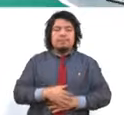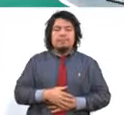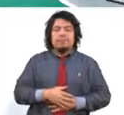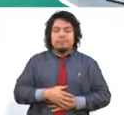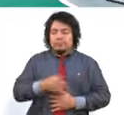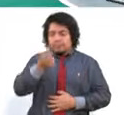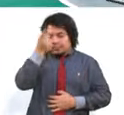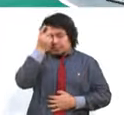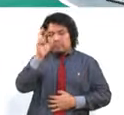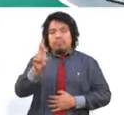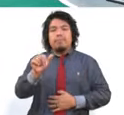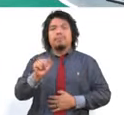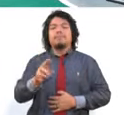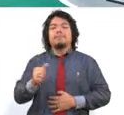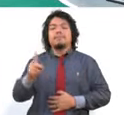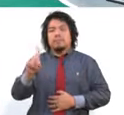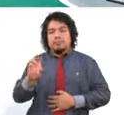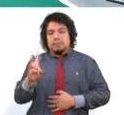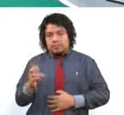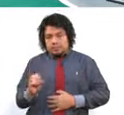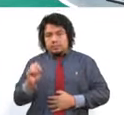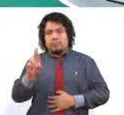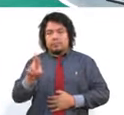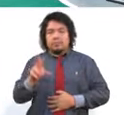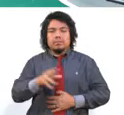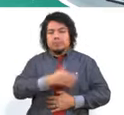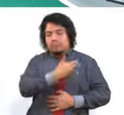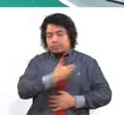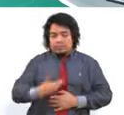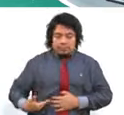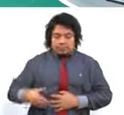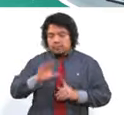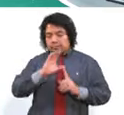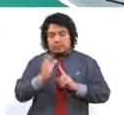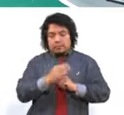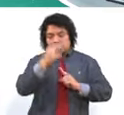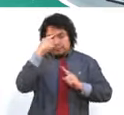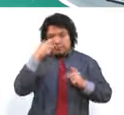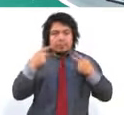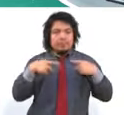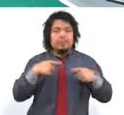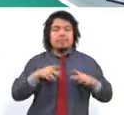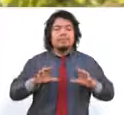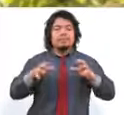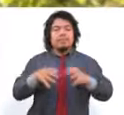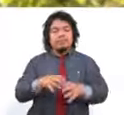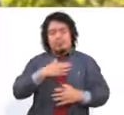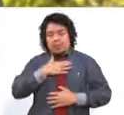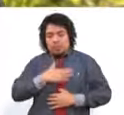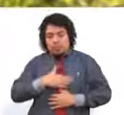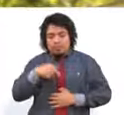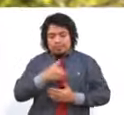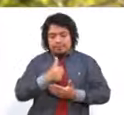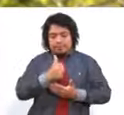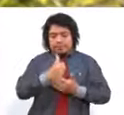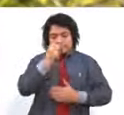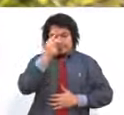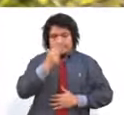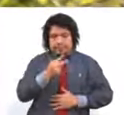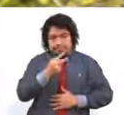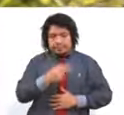El doctor Salvador Guerrero Chiprés, presidente del Consejo Ciudadano para la Seguridad y Justicia de la Ciudad de México.